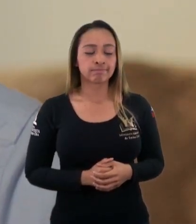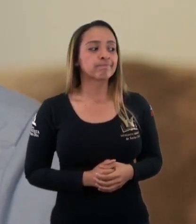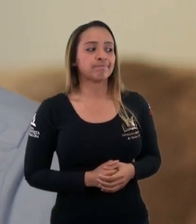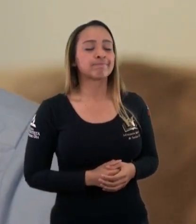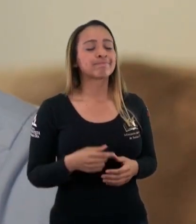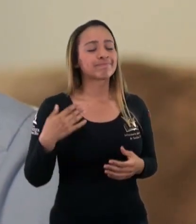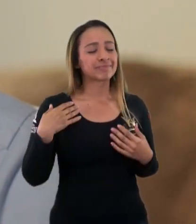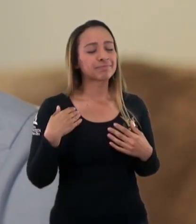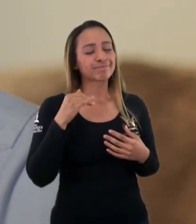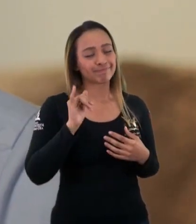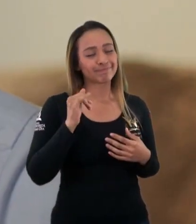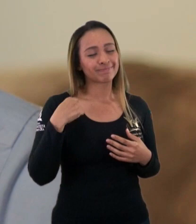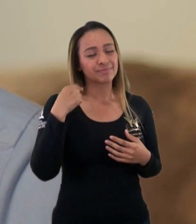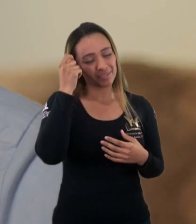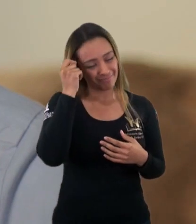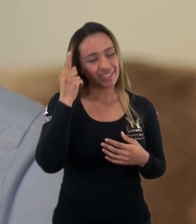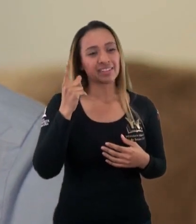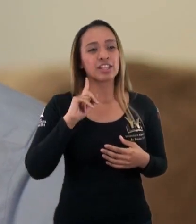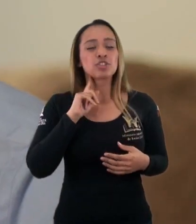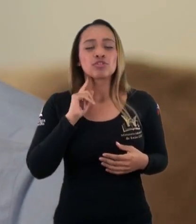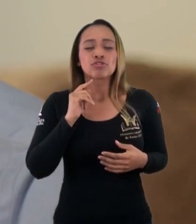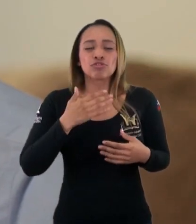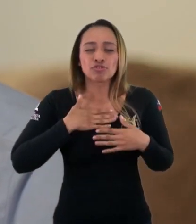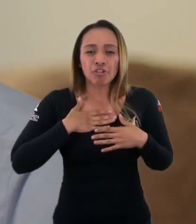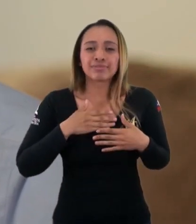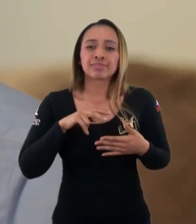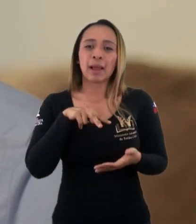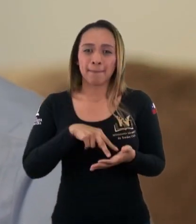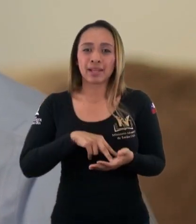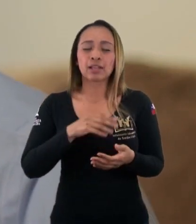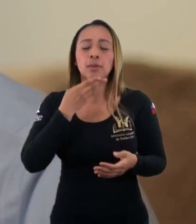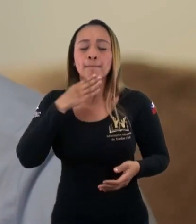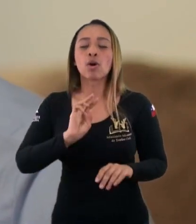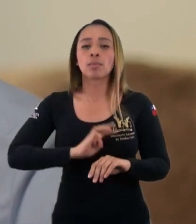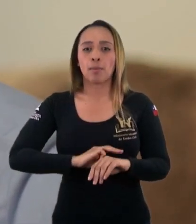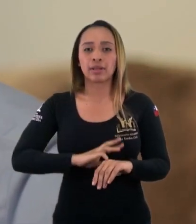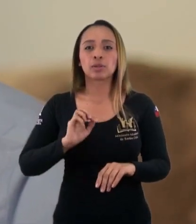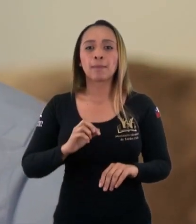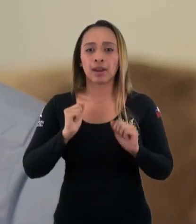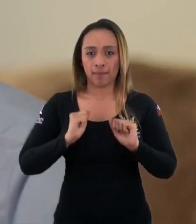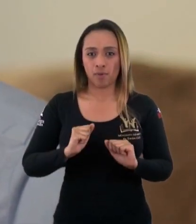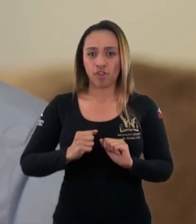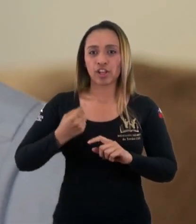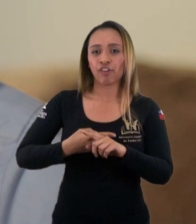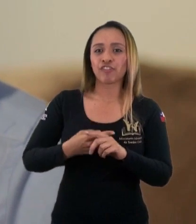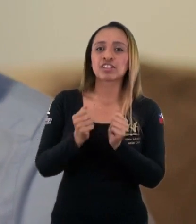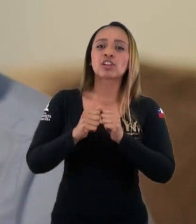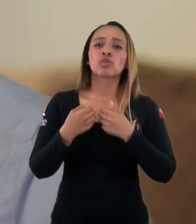Me he dado cuenta, hermano, y estaba esperando el mejor momento para poder hacerles una visita